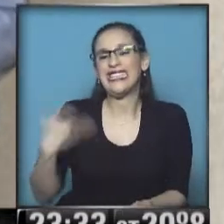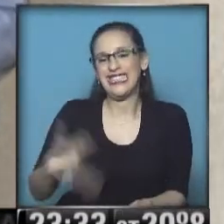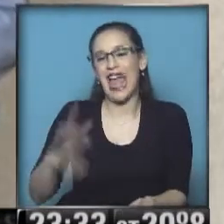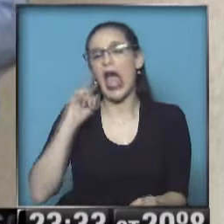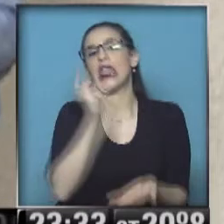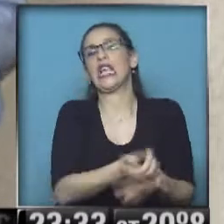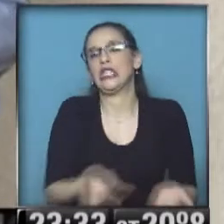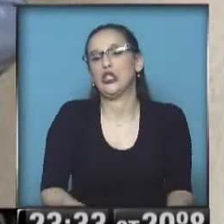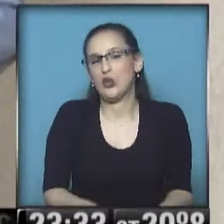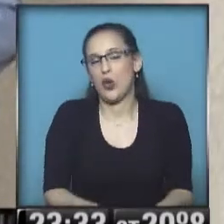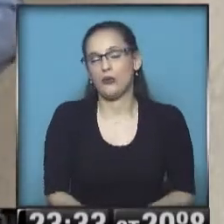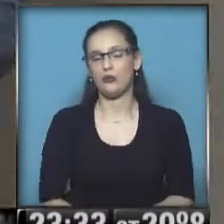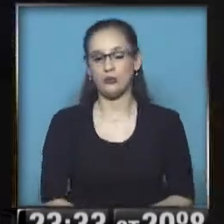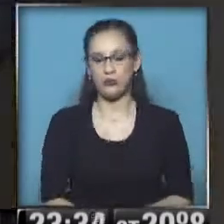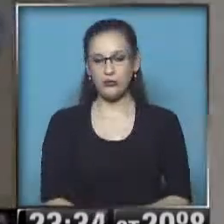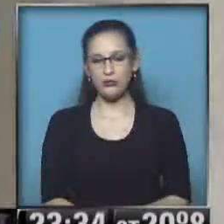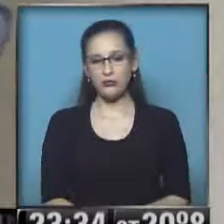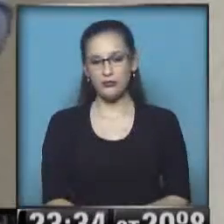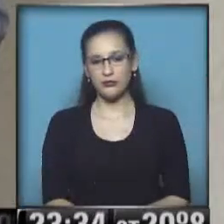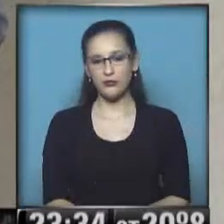imperial expresión del juez Griesa.